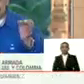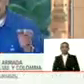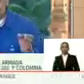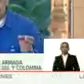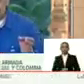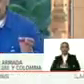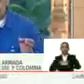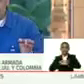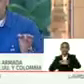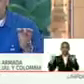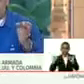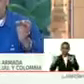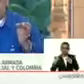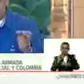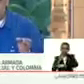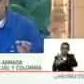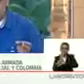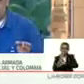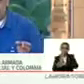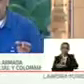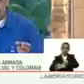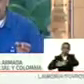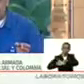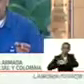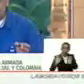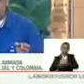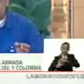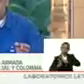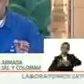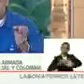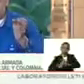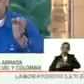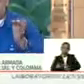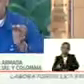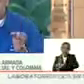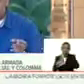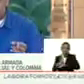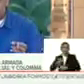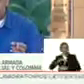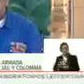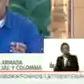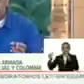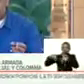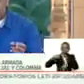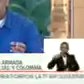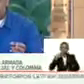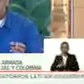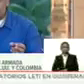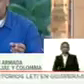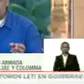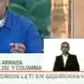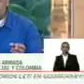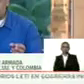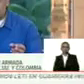cese al fuego alto al fuego vamos a un acuerdo humanitario